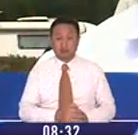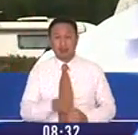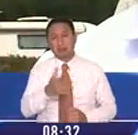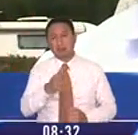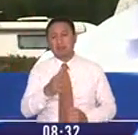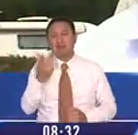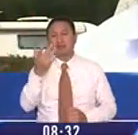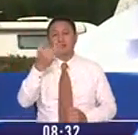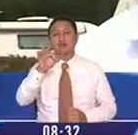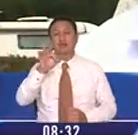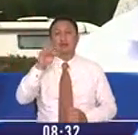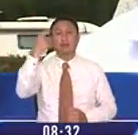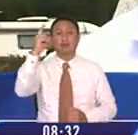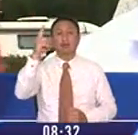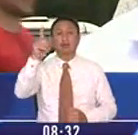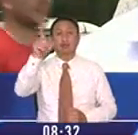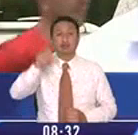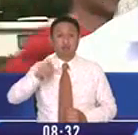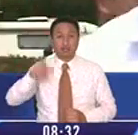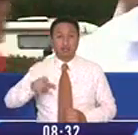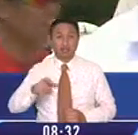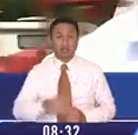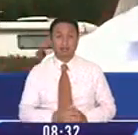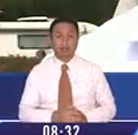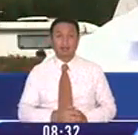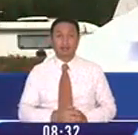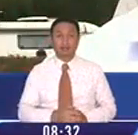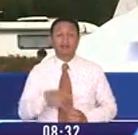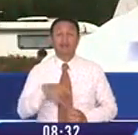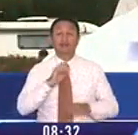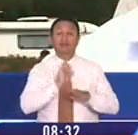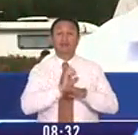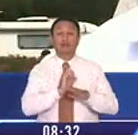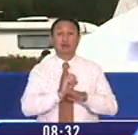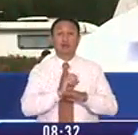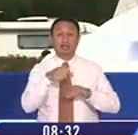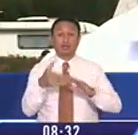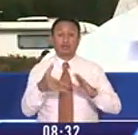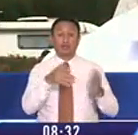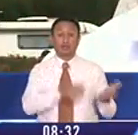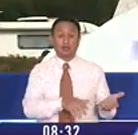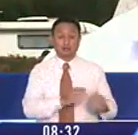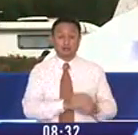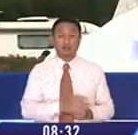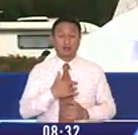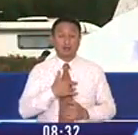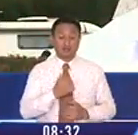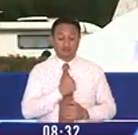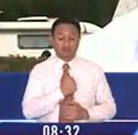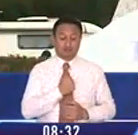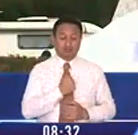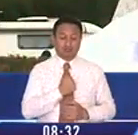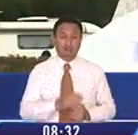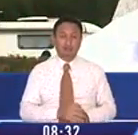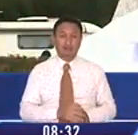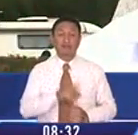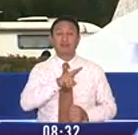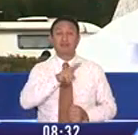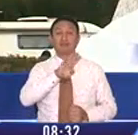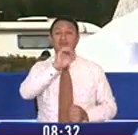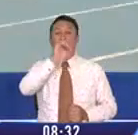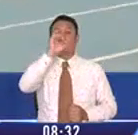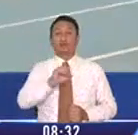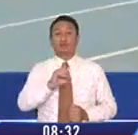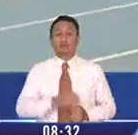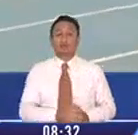menos 19 millones de personas anualmente. En Ecuador, la tasa de mortalidad cardiovascular es aproximadamente el